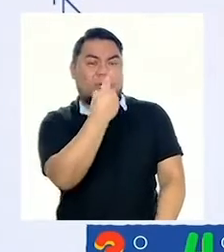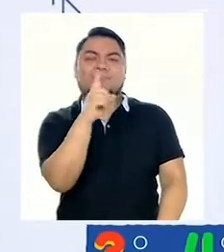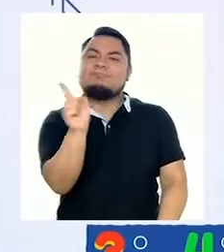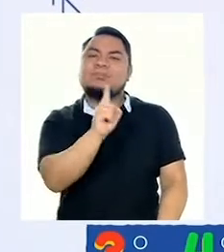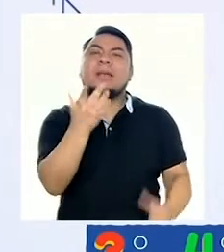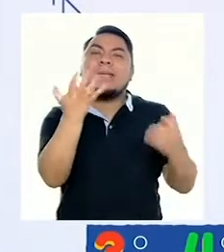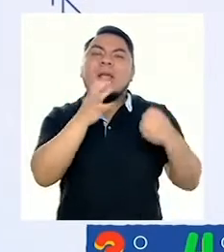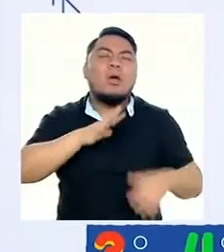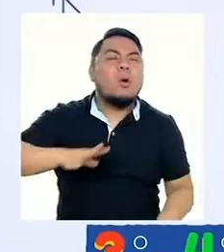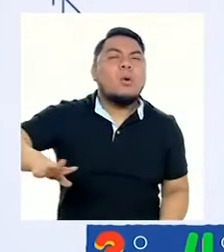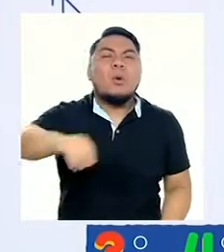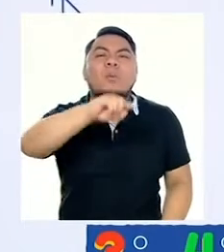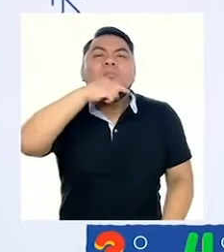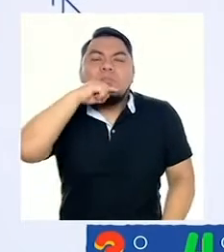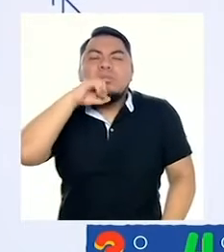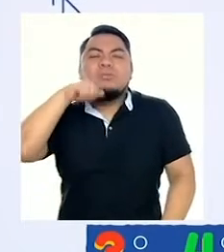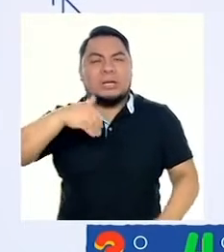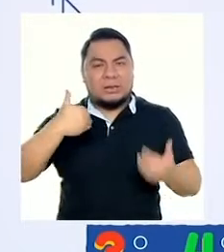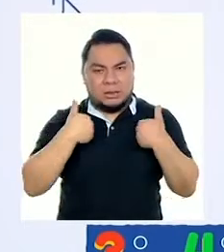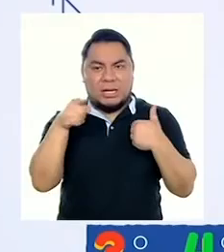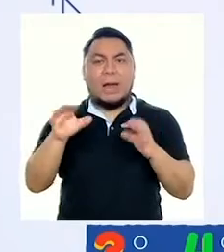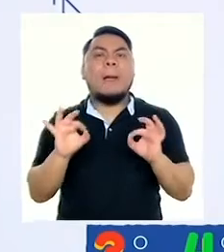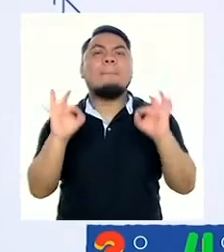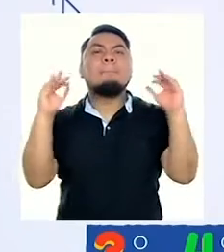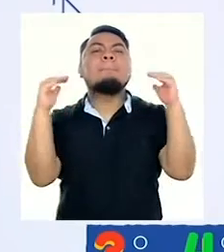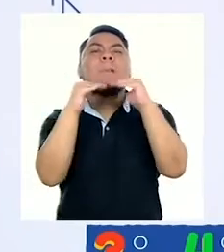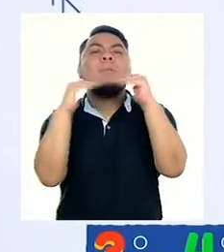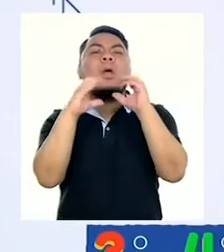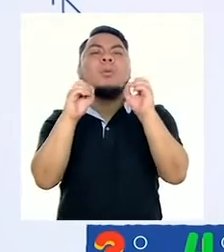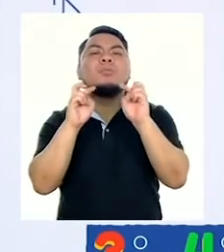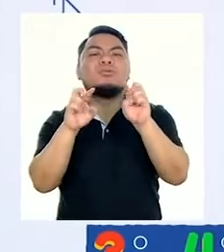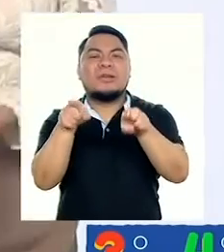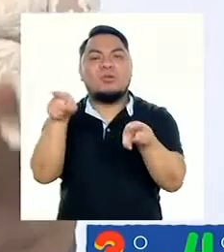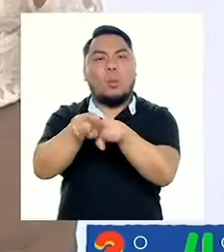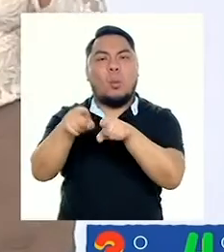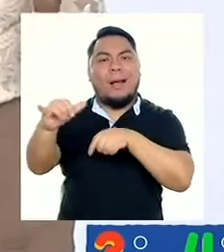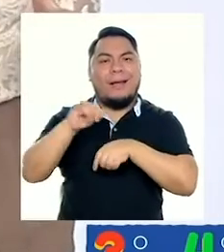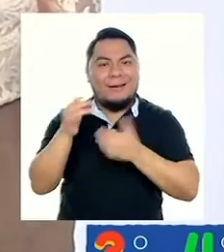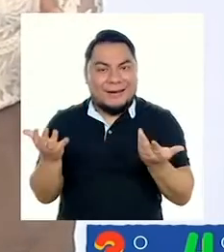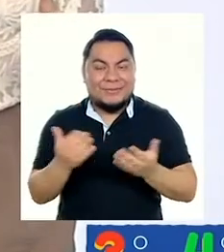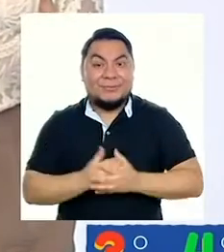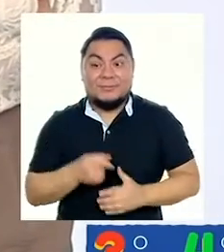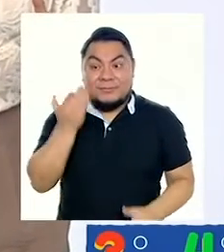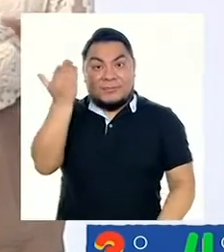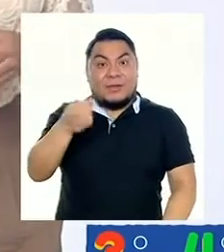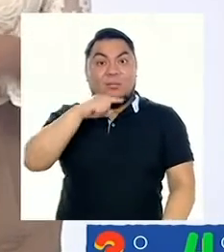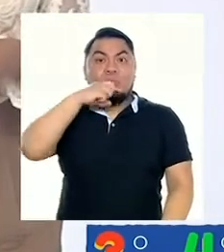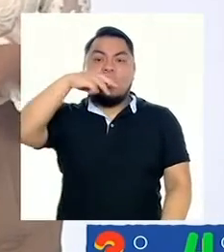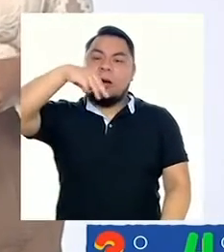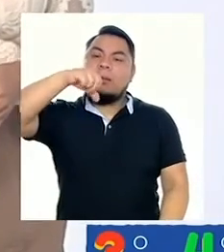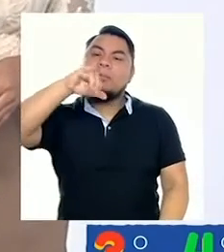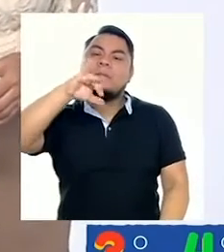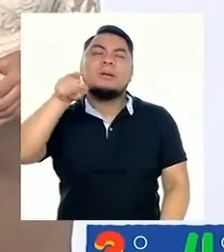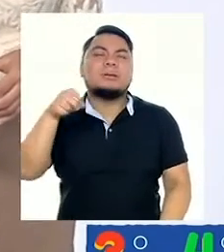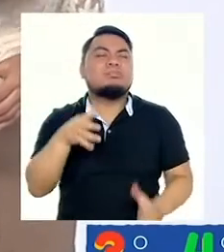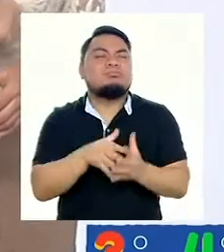que todas las mujeres tengan las mismas oportunidades que ella. María Trinidad era una luchadora por